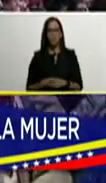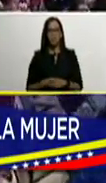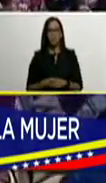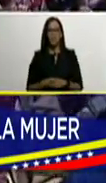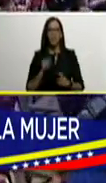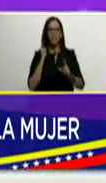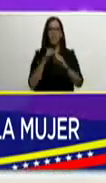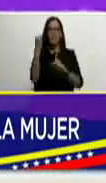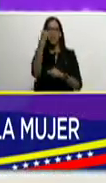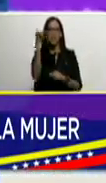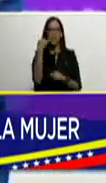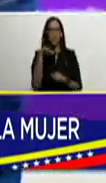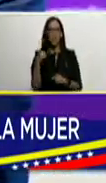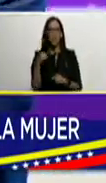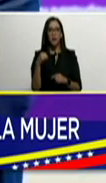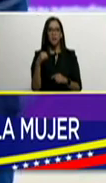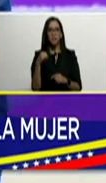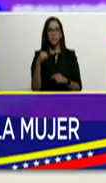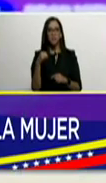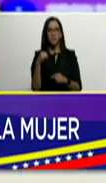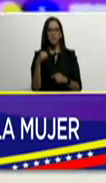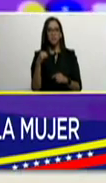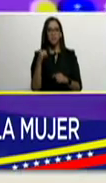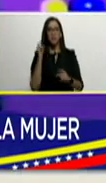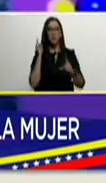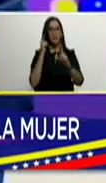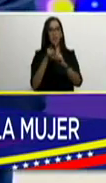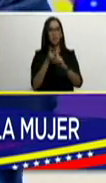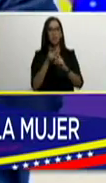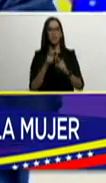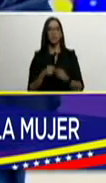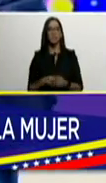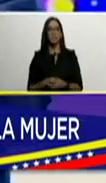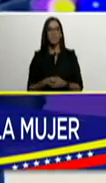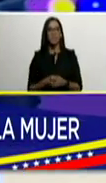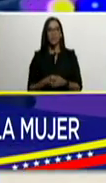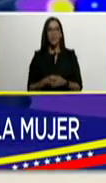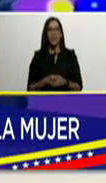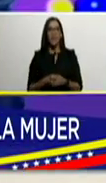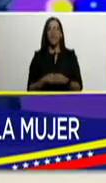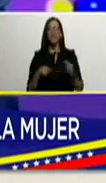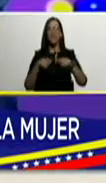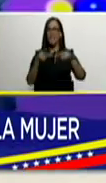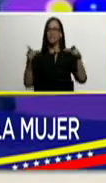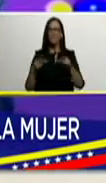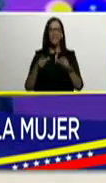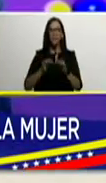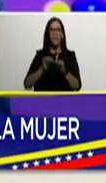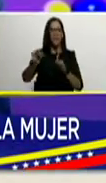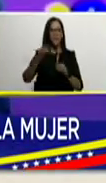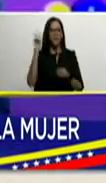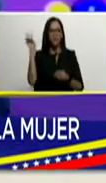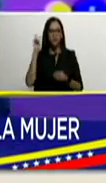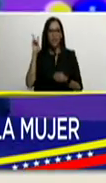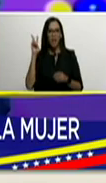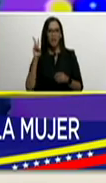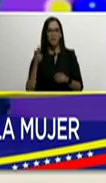Y desde el Zulia, desde el rincón más occidental de Venezuela,